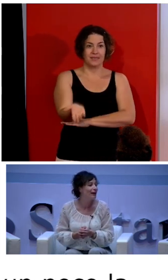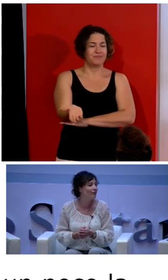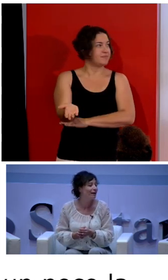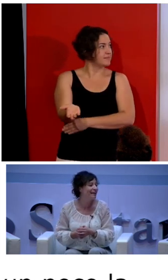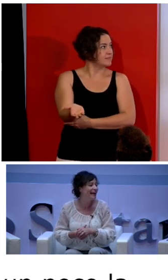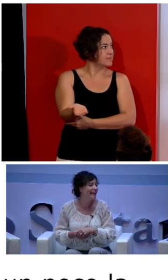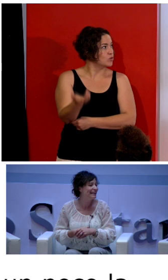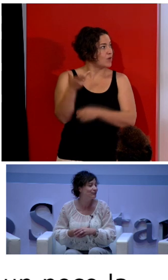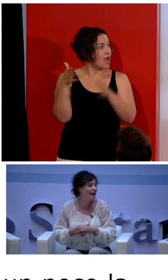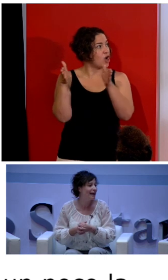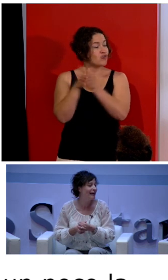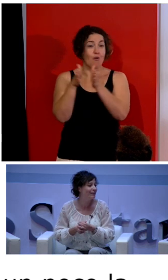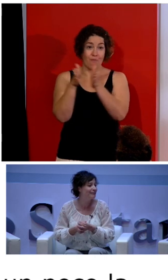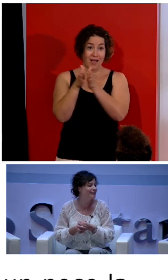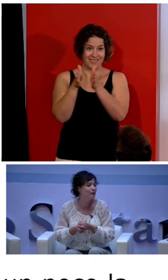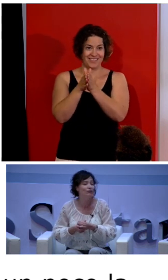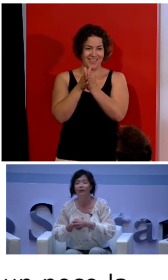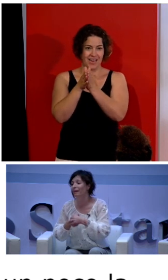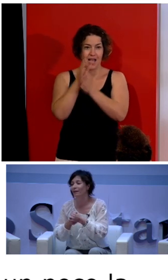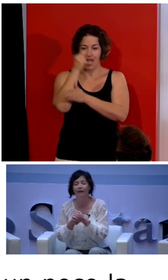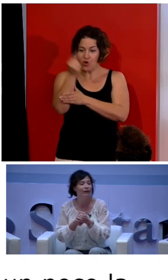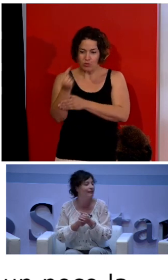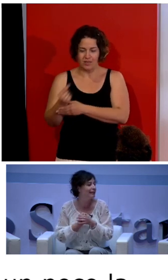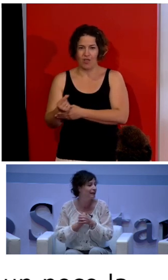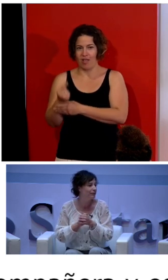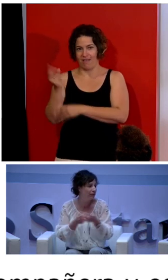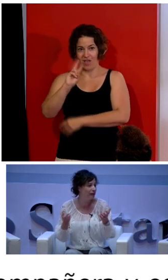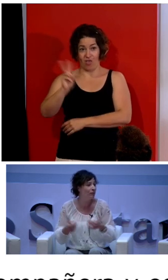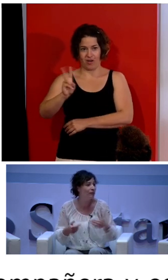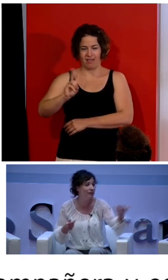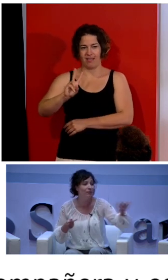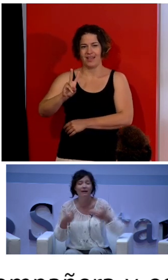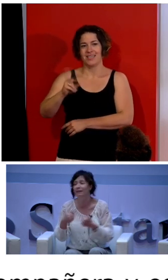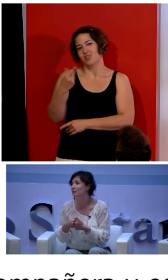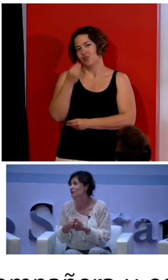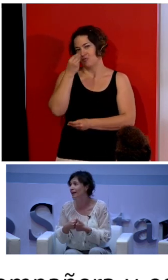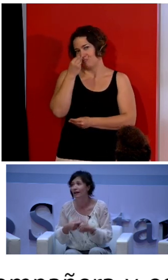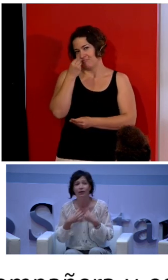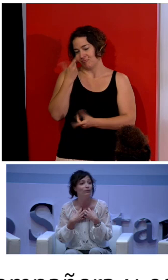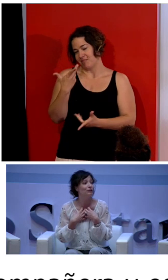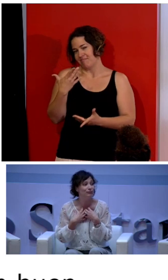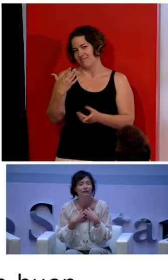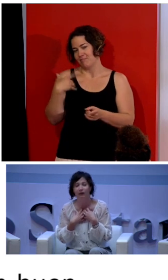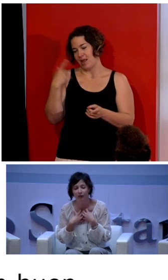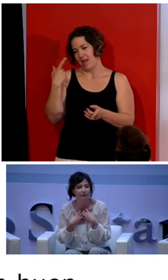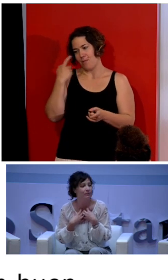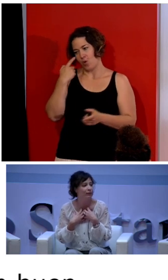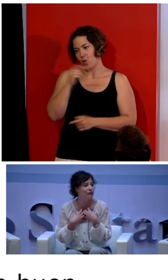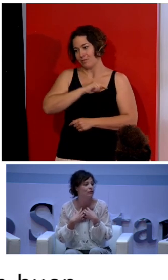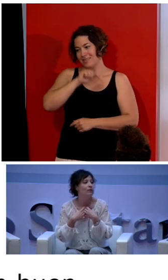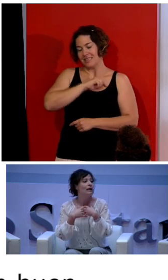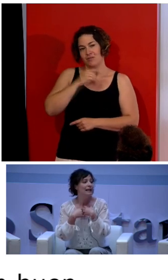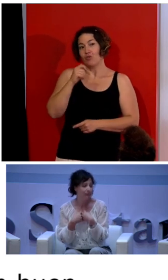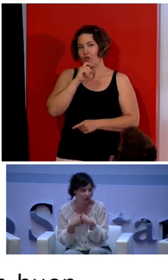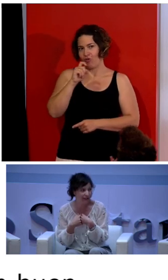es una compañera y es una ilustradora de Valladolid y bueno, y era un buen momento para demostrar cómo nos hemos sentido a lo largo de este